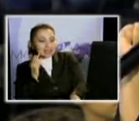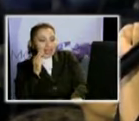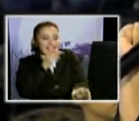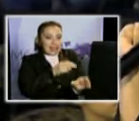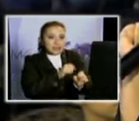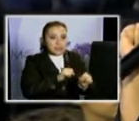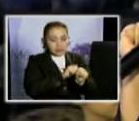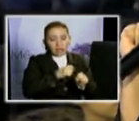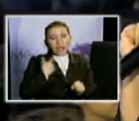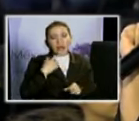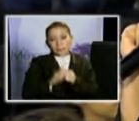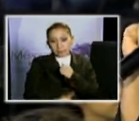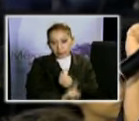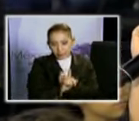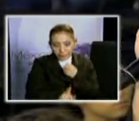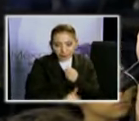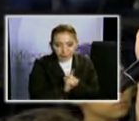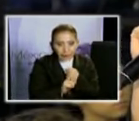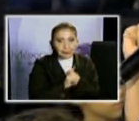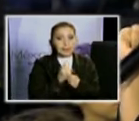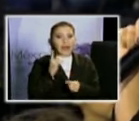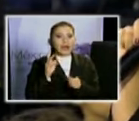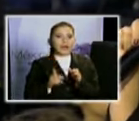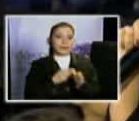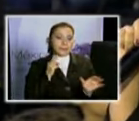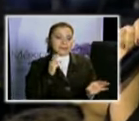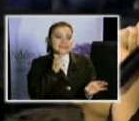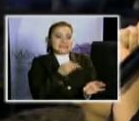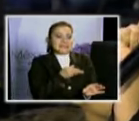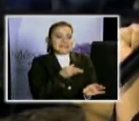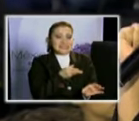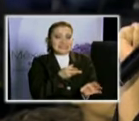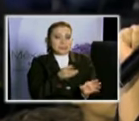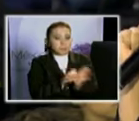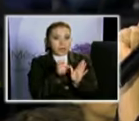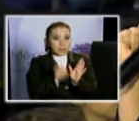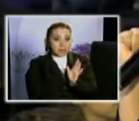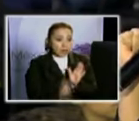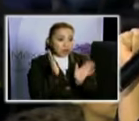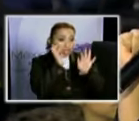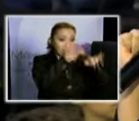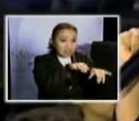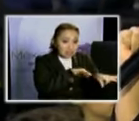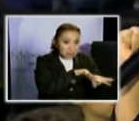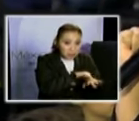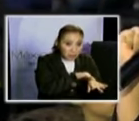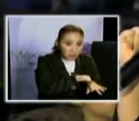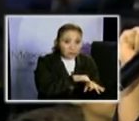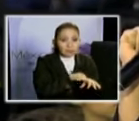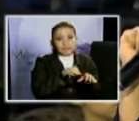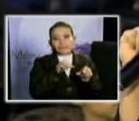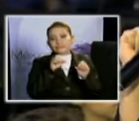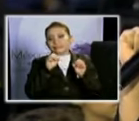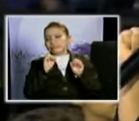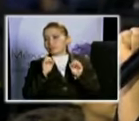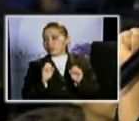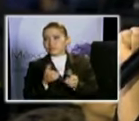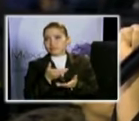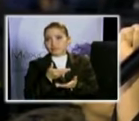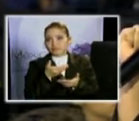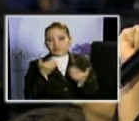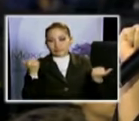han tenido bastantes problemas para poder, por ejemplo, conseguir algún empleo. No